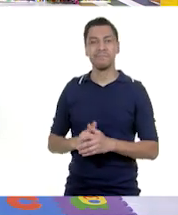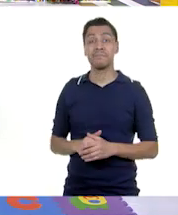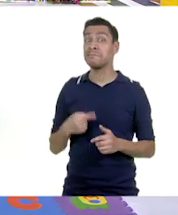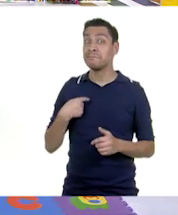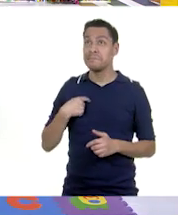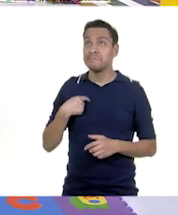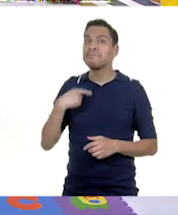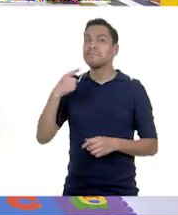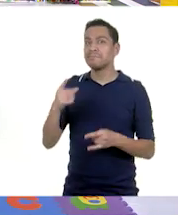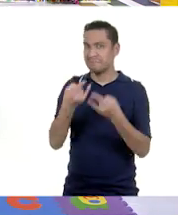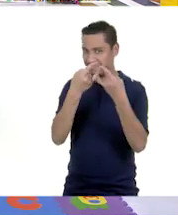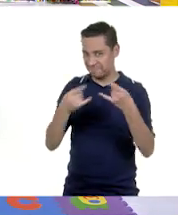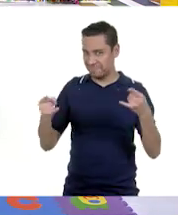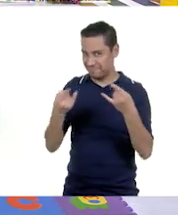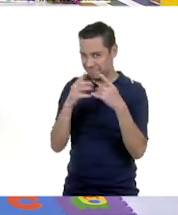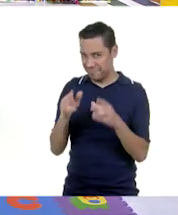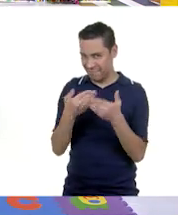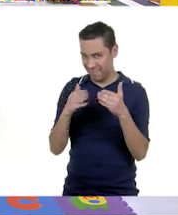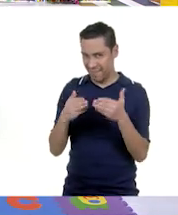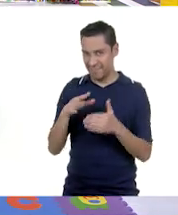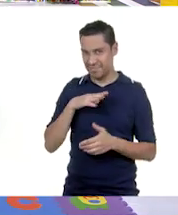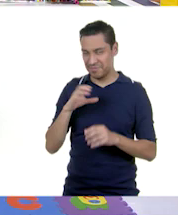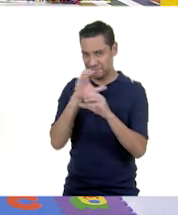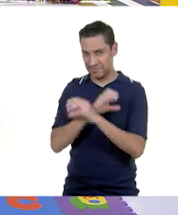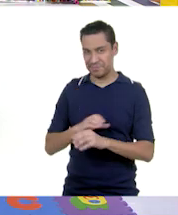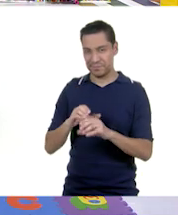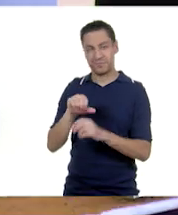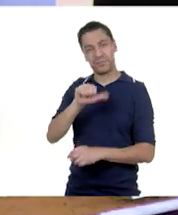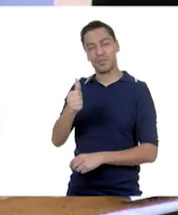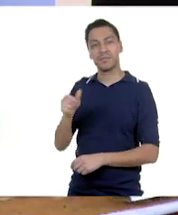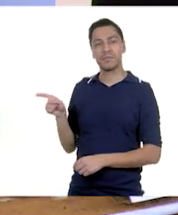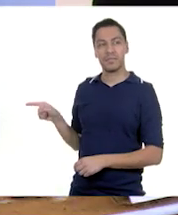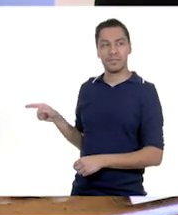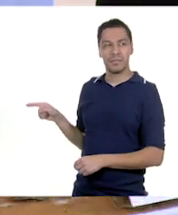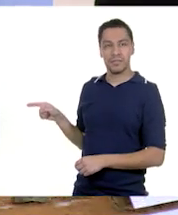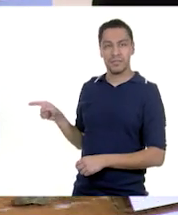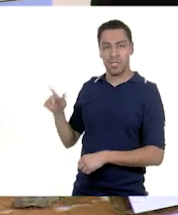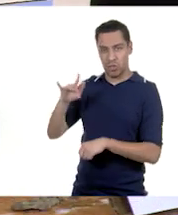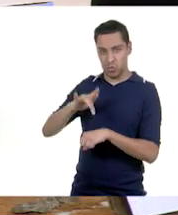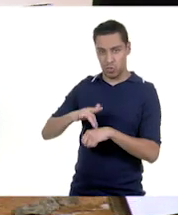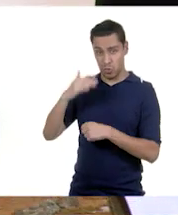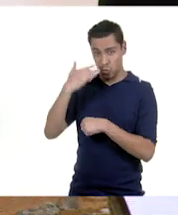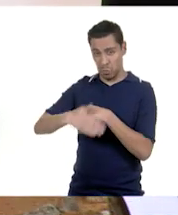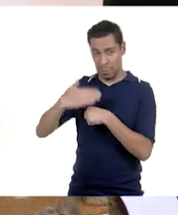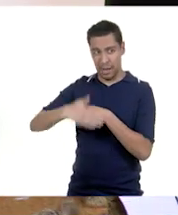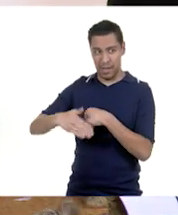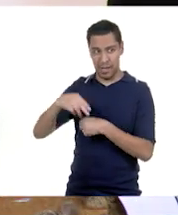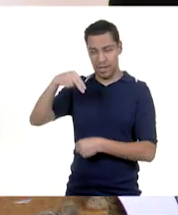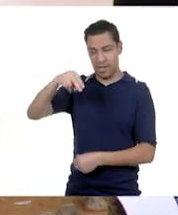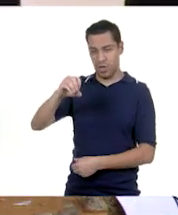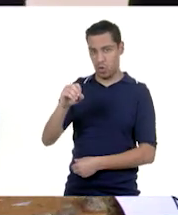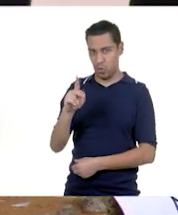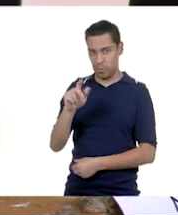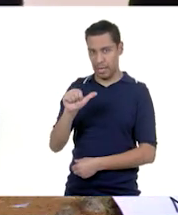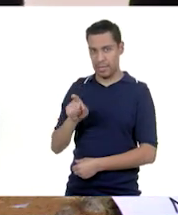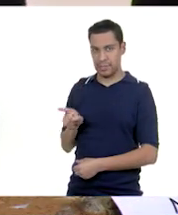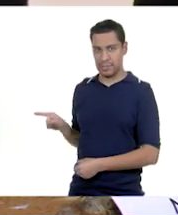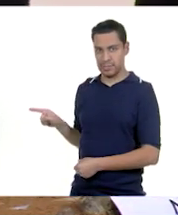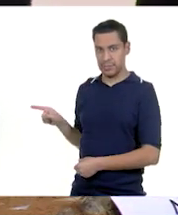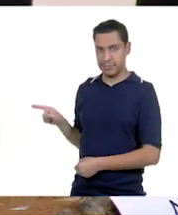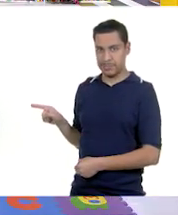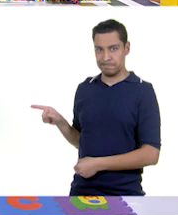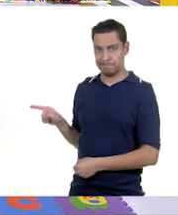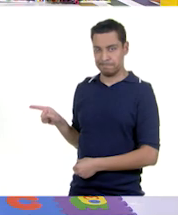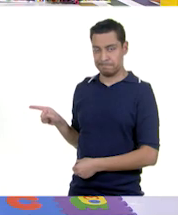mi limonero. Vamos con el nopal. El nopal, wow. Bueno, comenzando nada más por lo que decías de lo